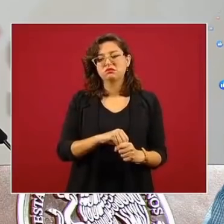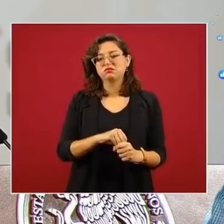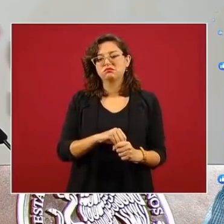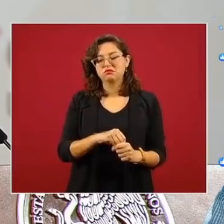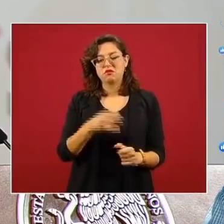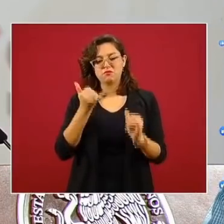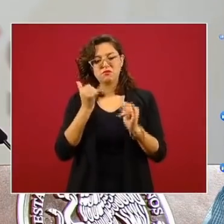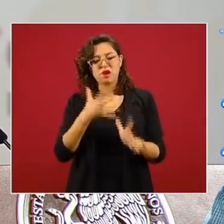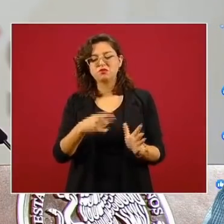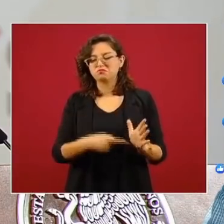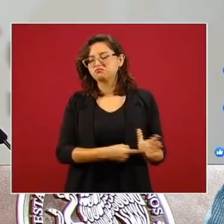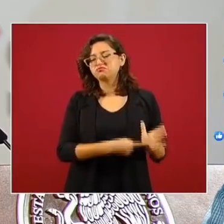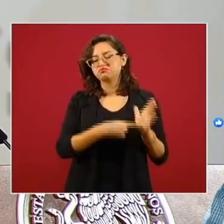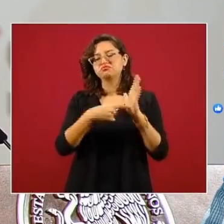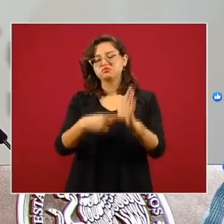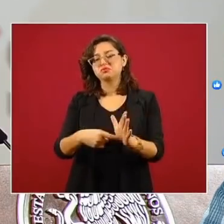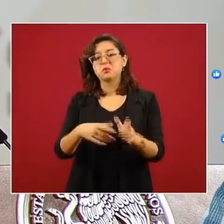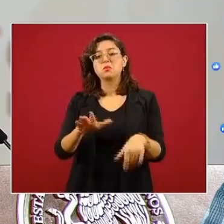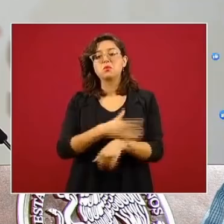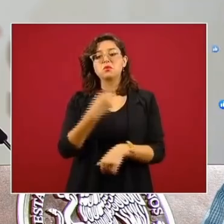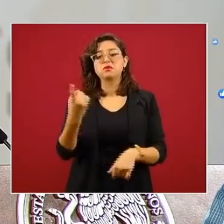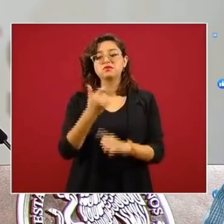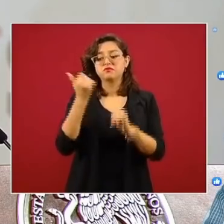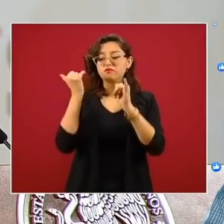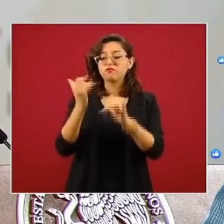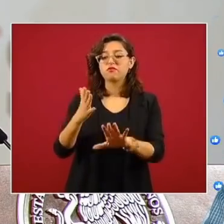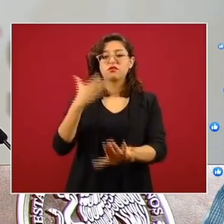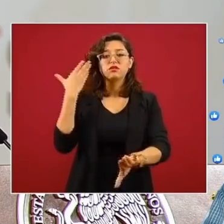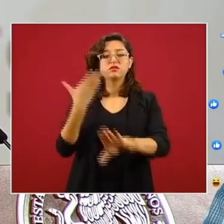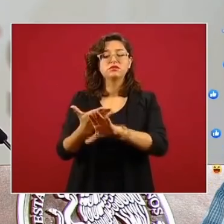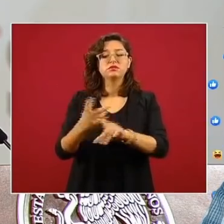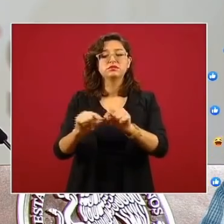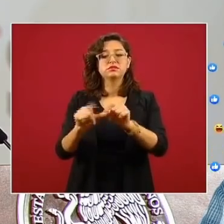este fraude a la nación, cómo